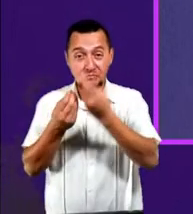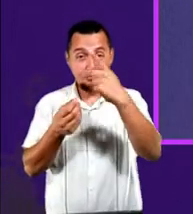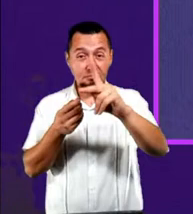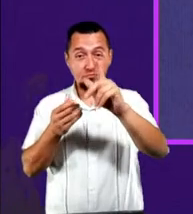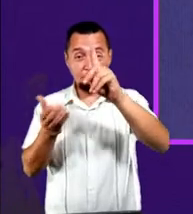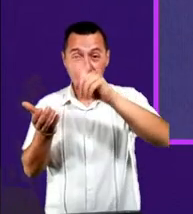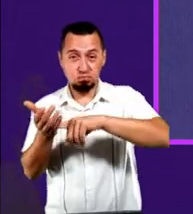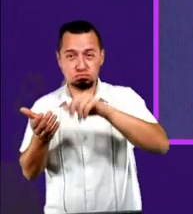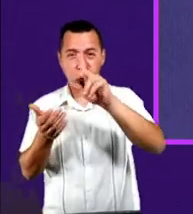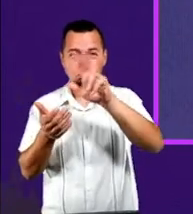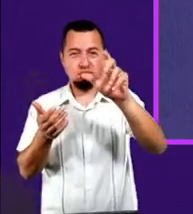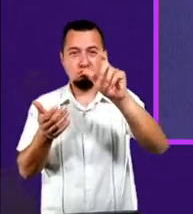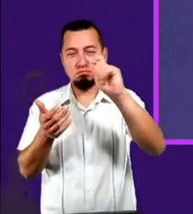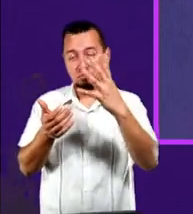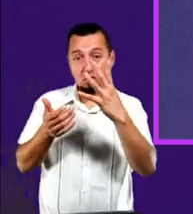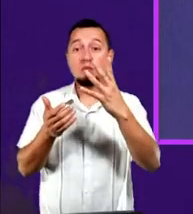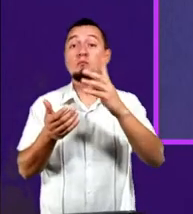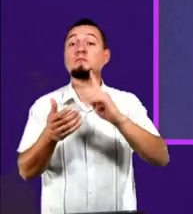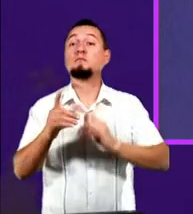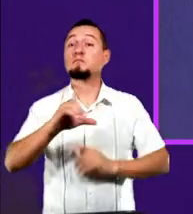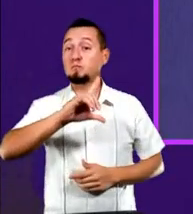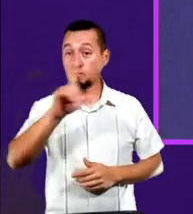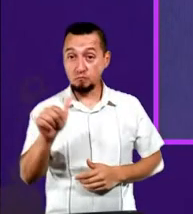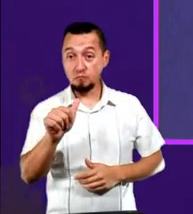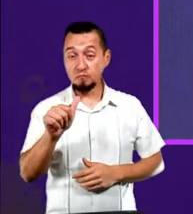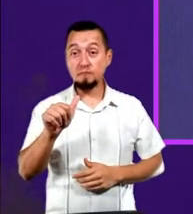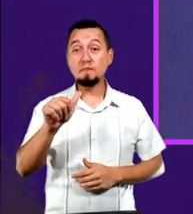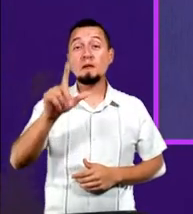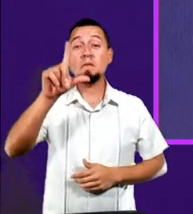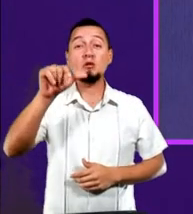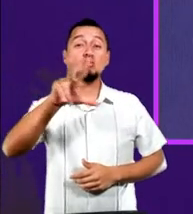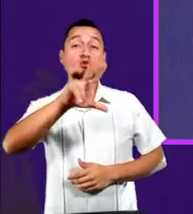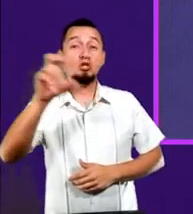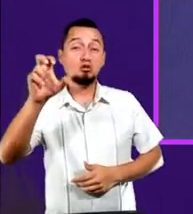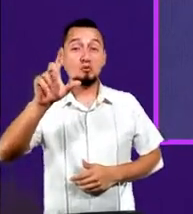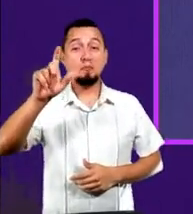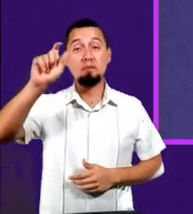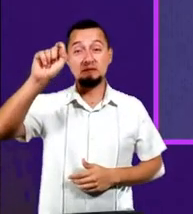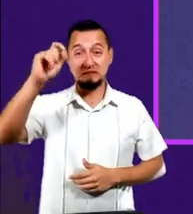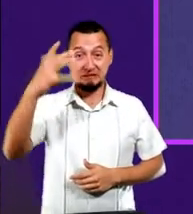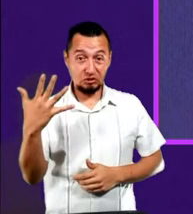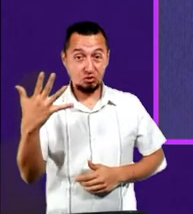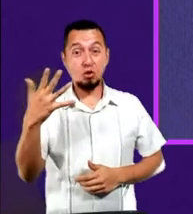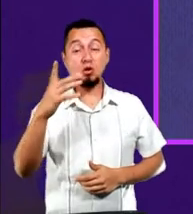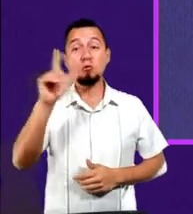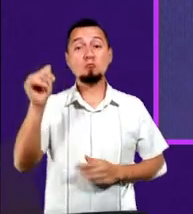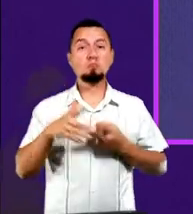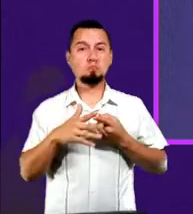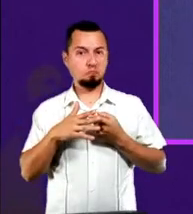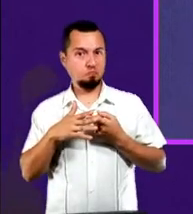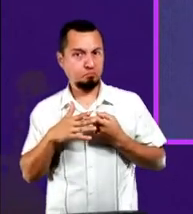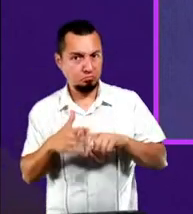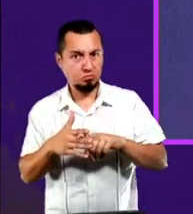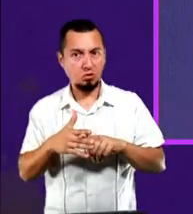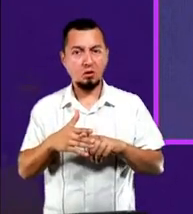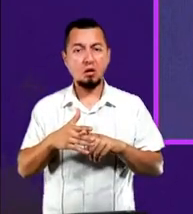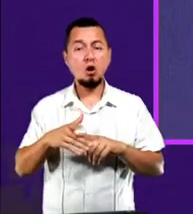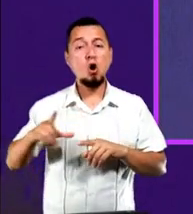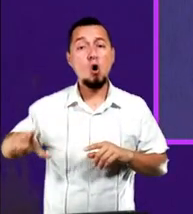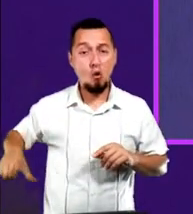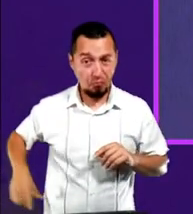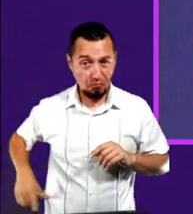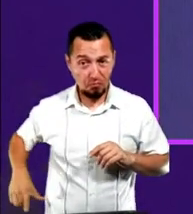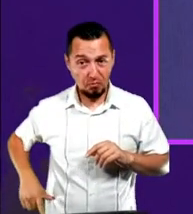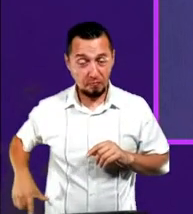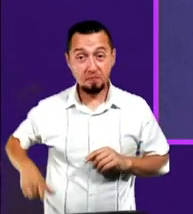En el 25 inicia el gobierno de Prisciliano Sánchez, el